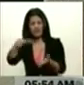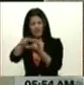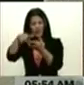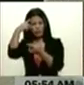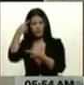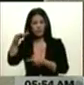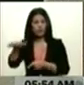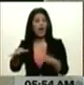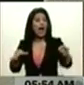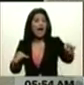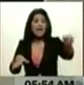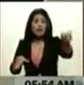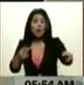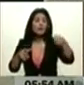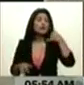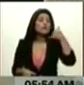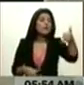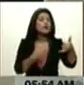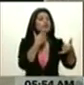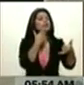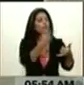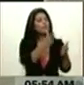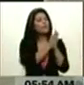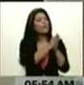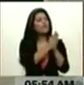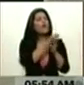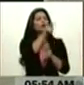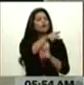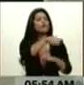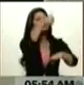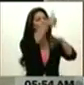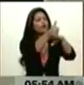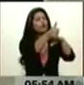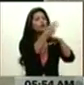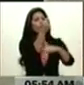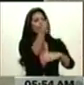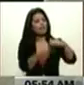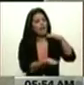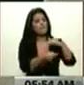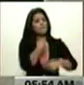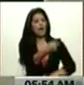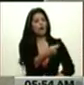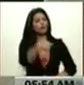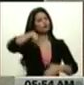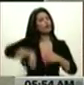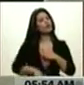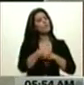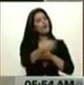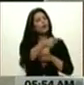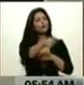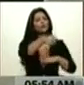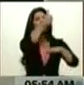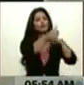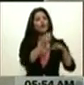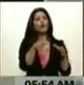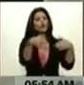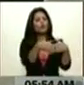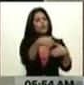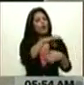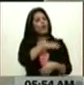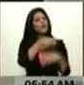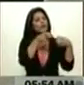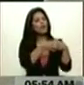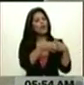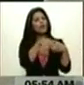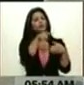el director del Comité de las Guarimbas. Y le ofrecieron dinero, un sueldo, para que él fuera el director de